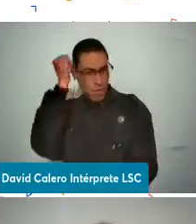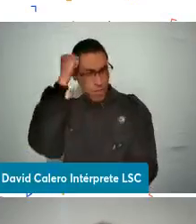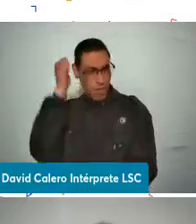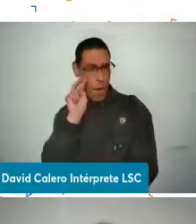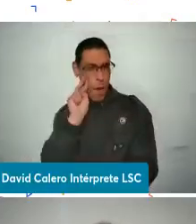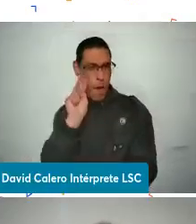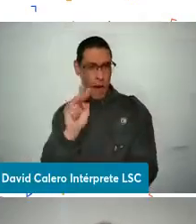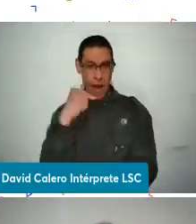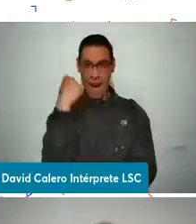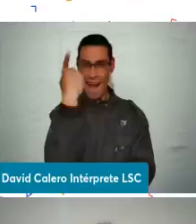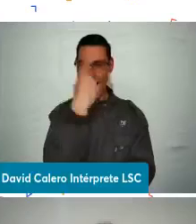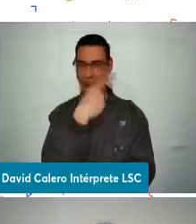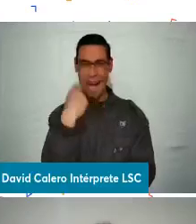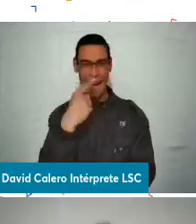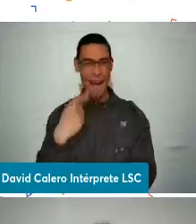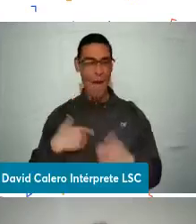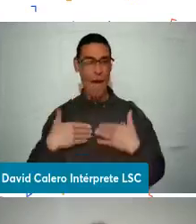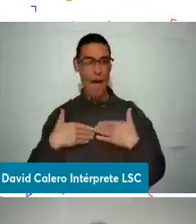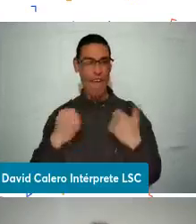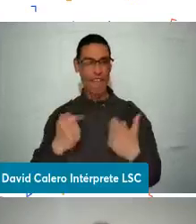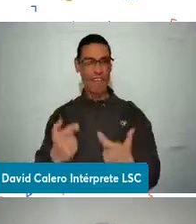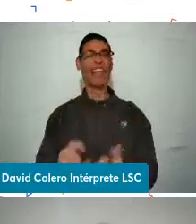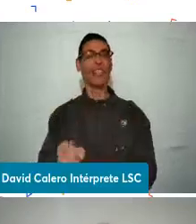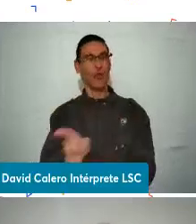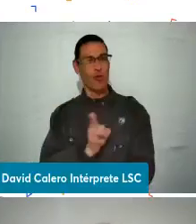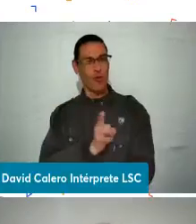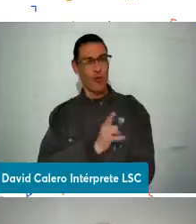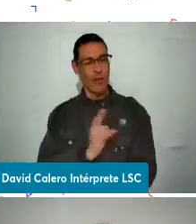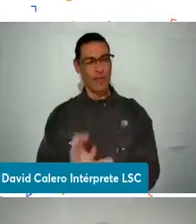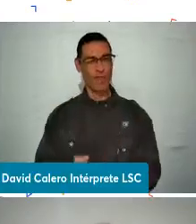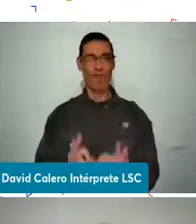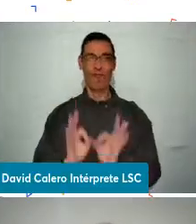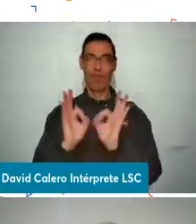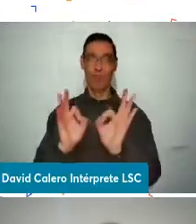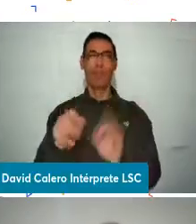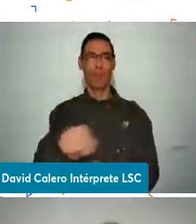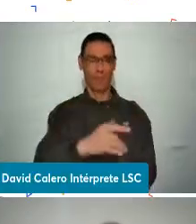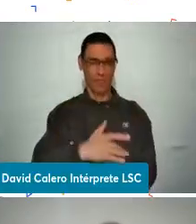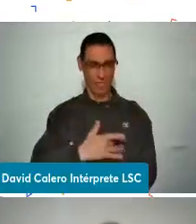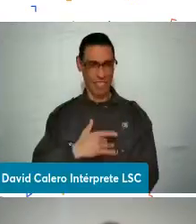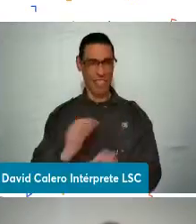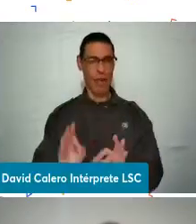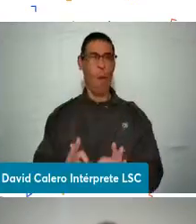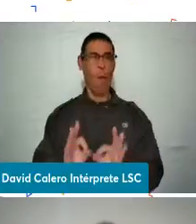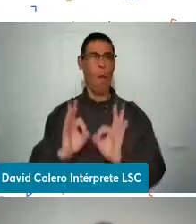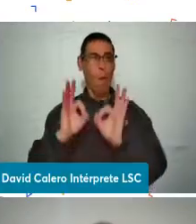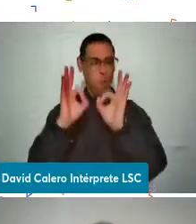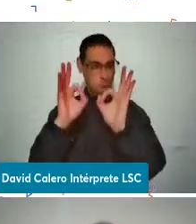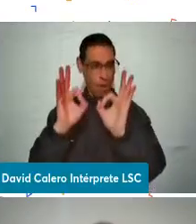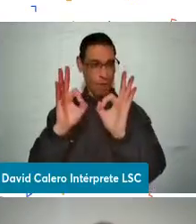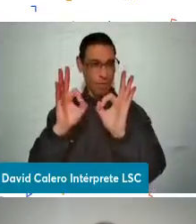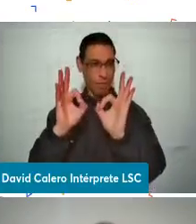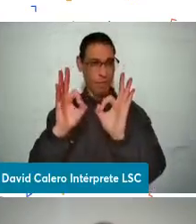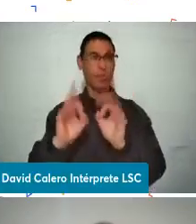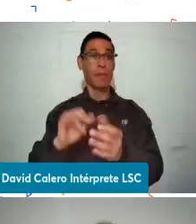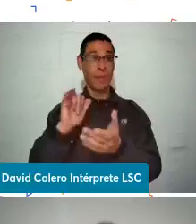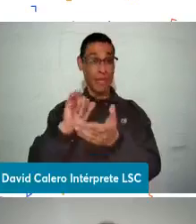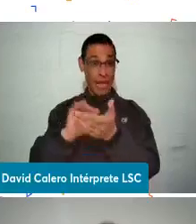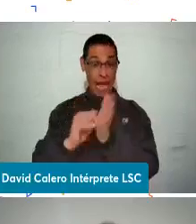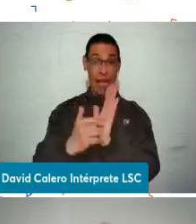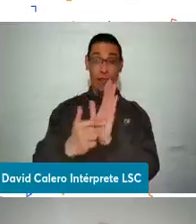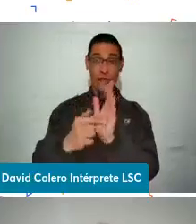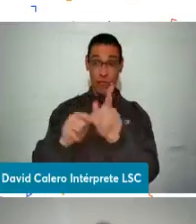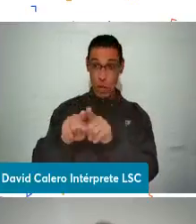que es gratificante y que verdaderamente están disfrutando el trabajo. Y cuando ven que toda esa creatividad que ponen en